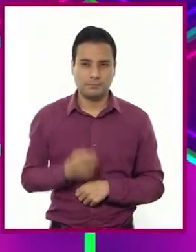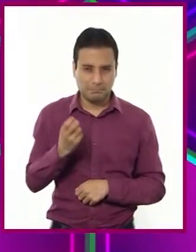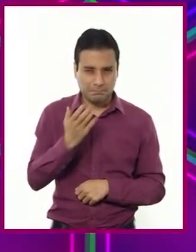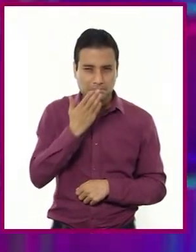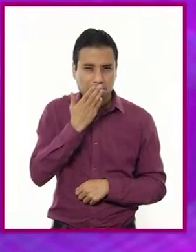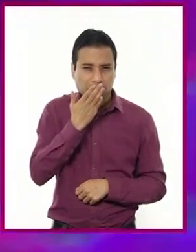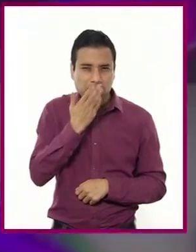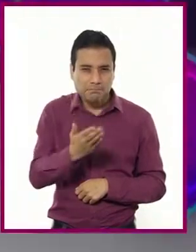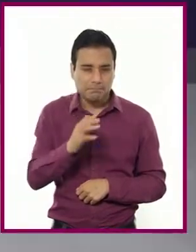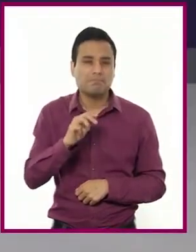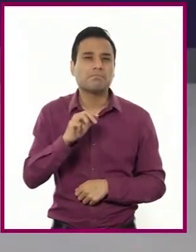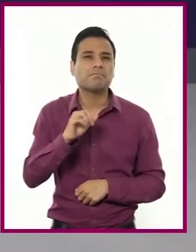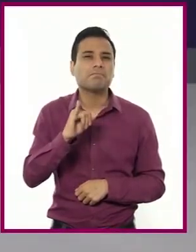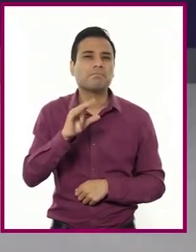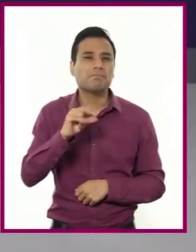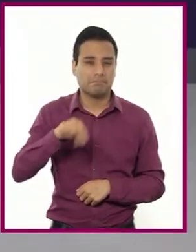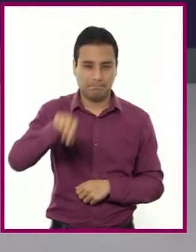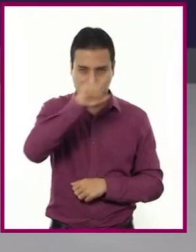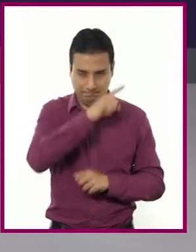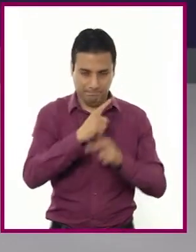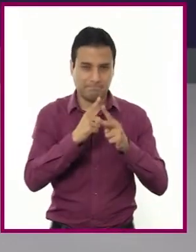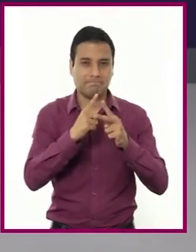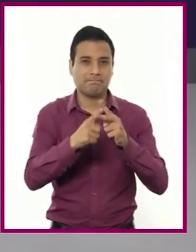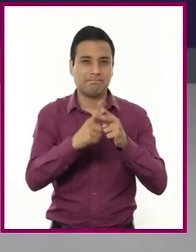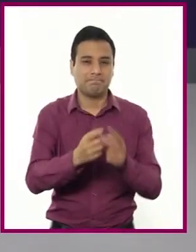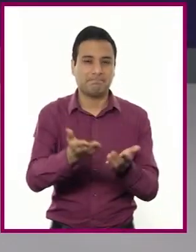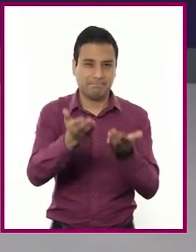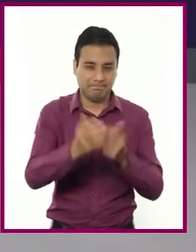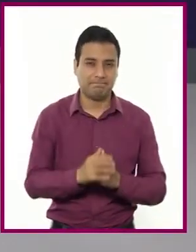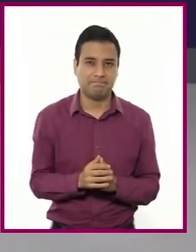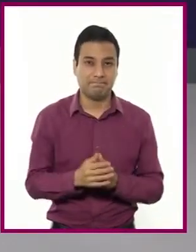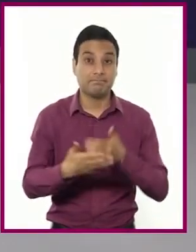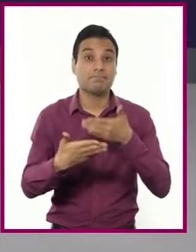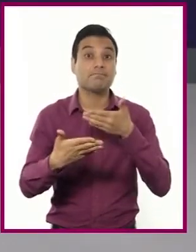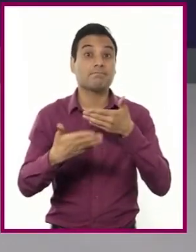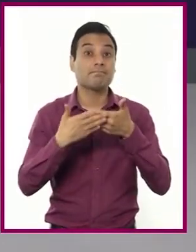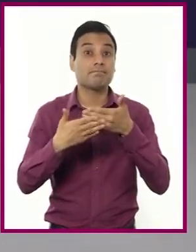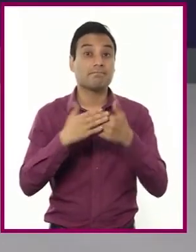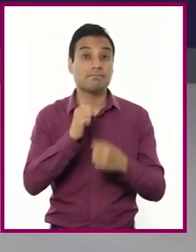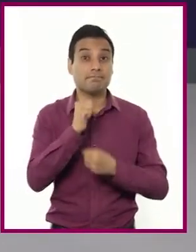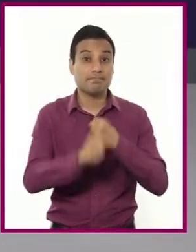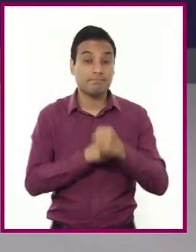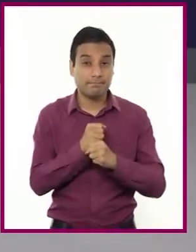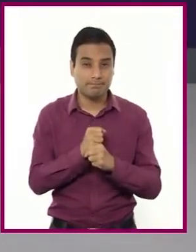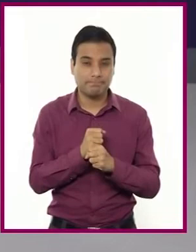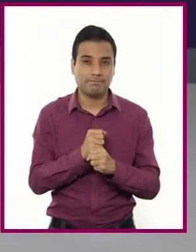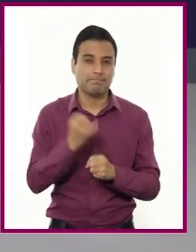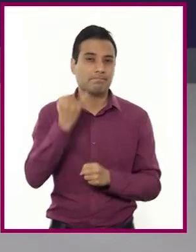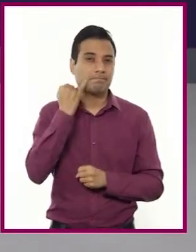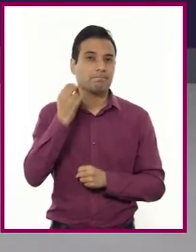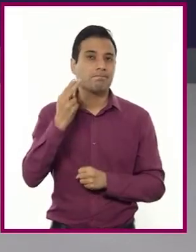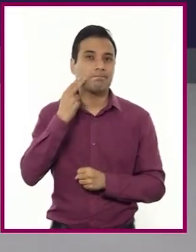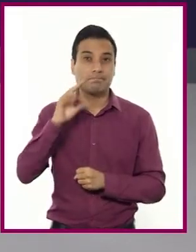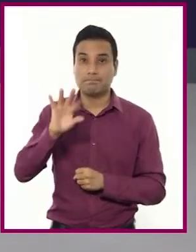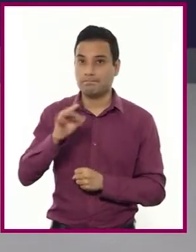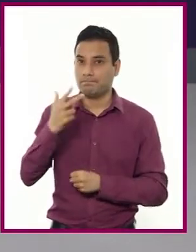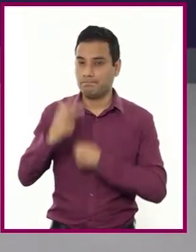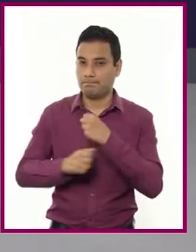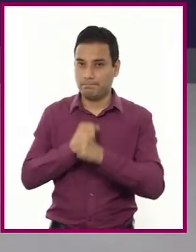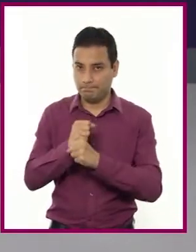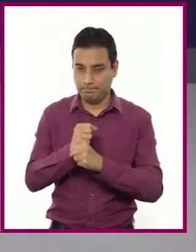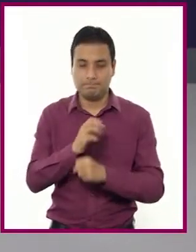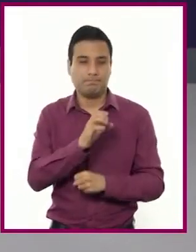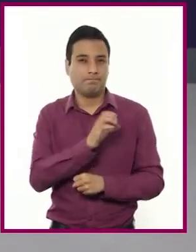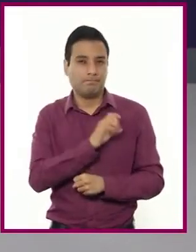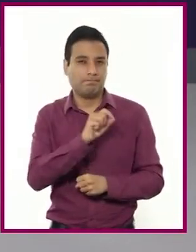ecuación para validar la respuesta. En 6 años Juan tendrá 48 años y Carlos 24.